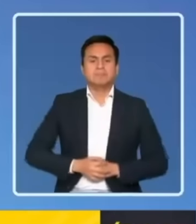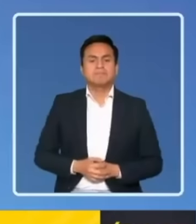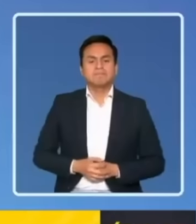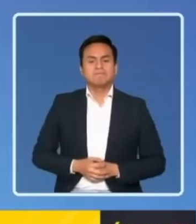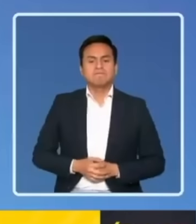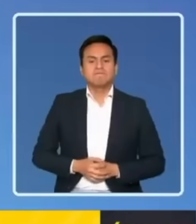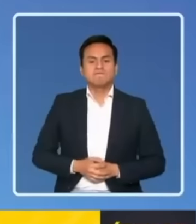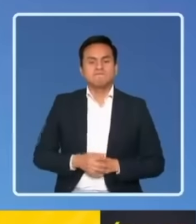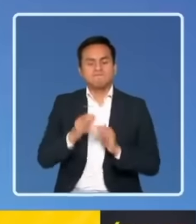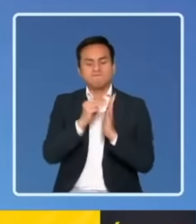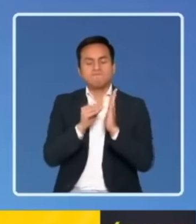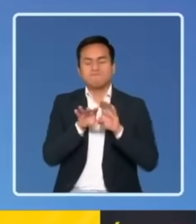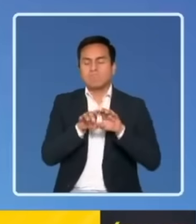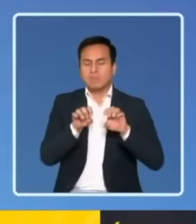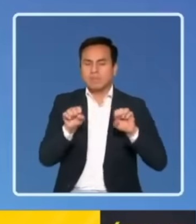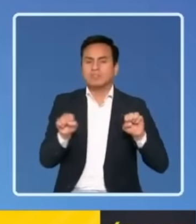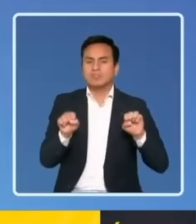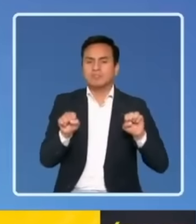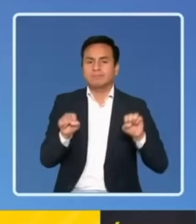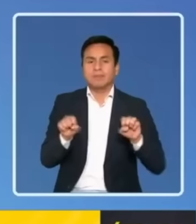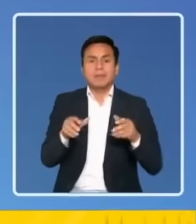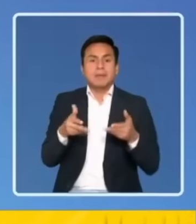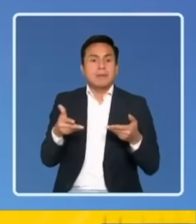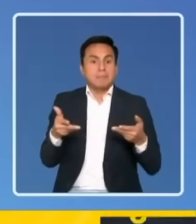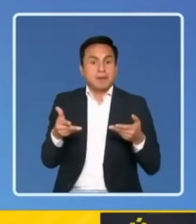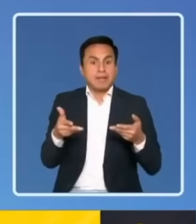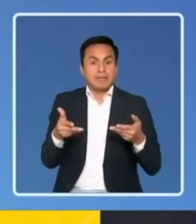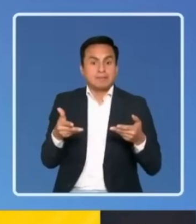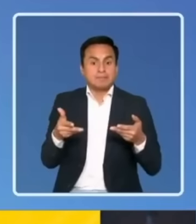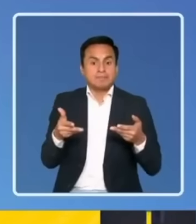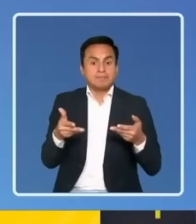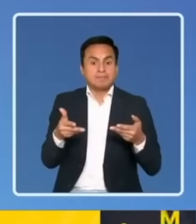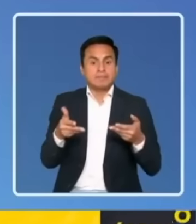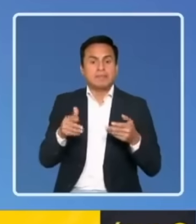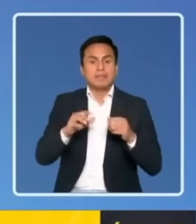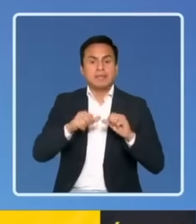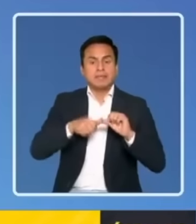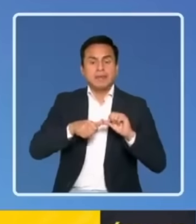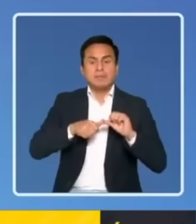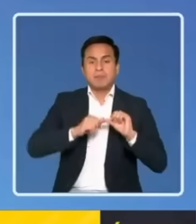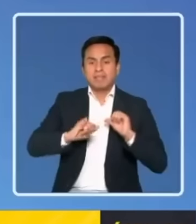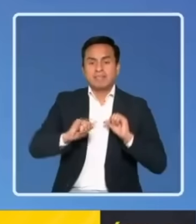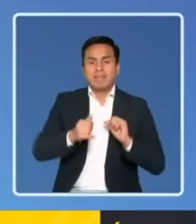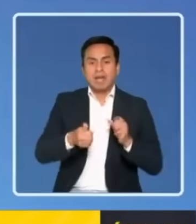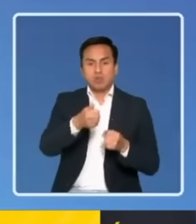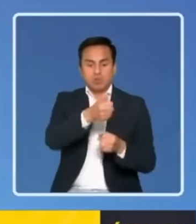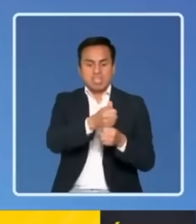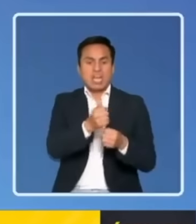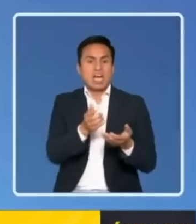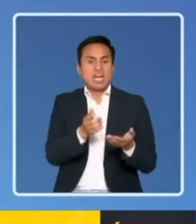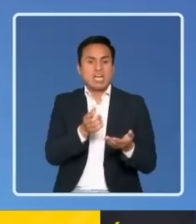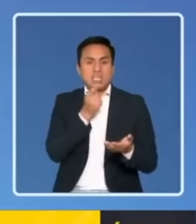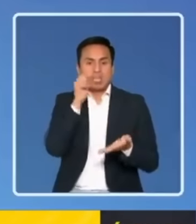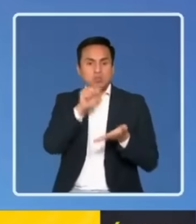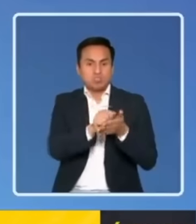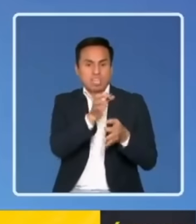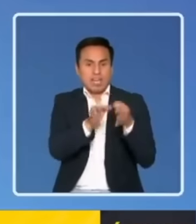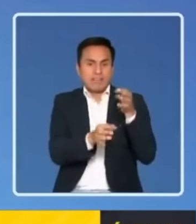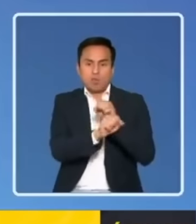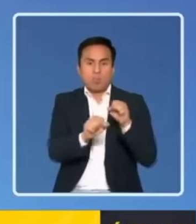se tomó esta definición para que la permanencia de una autoridad que ha sido denunciada no